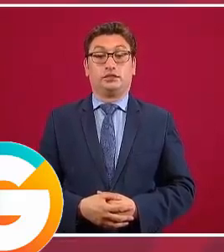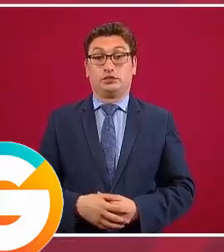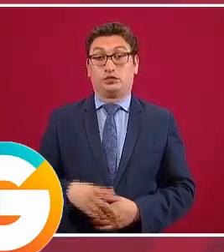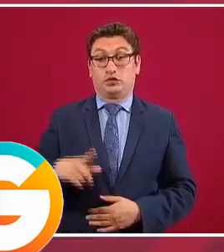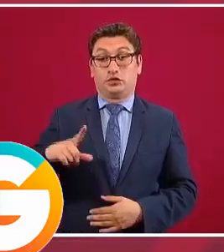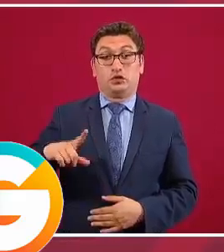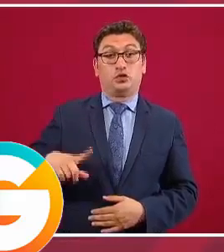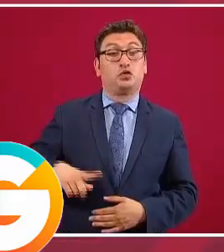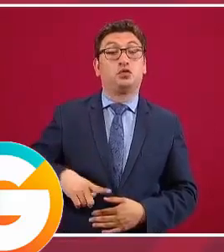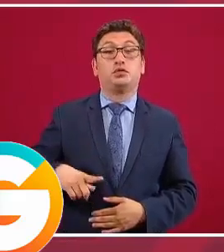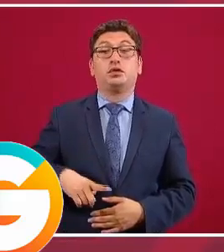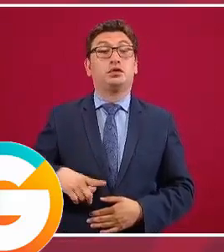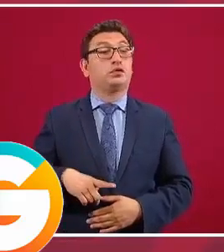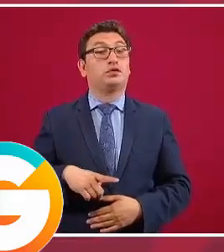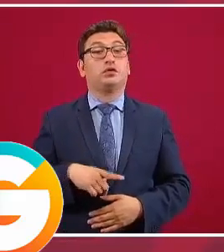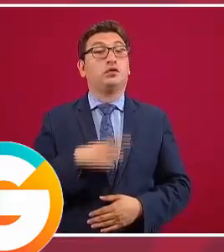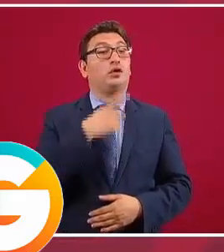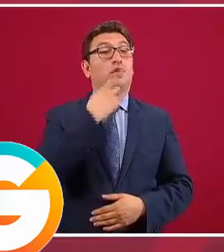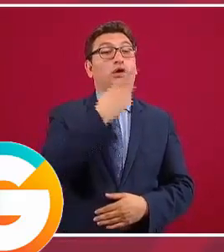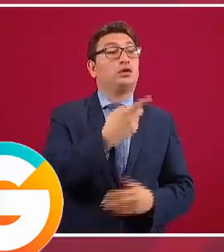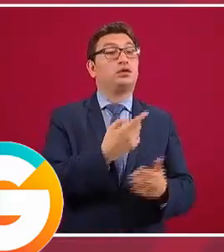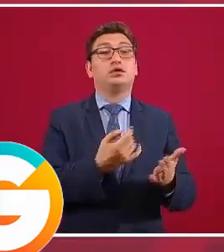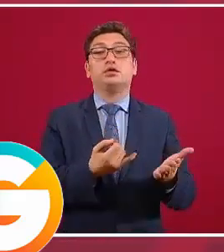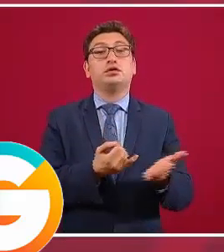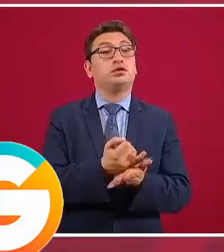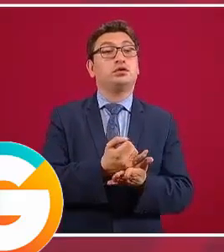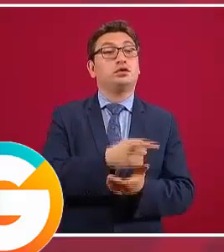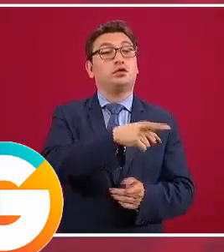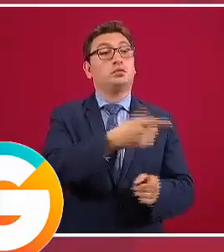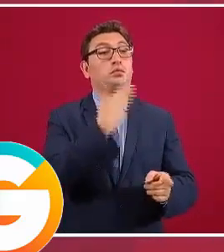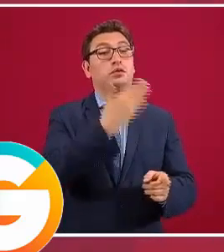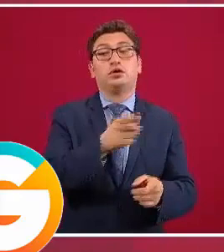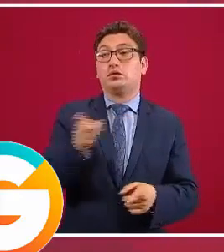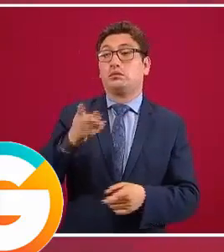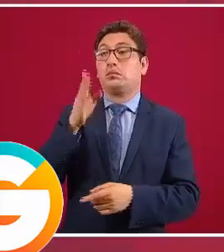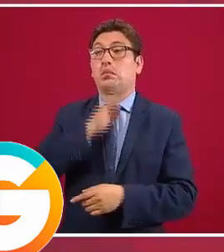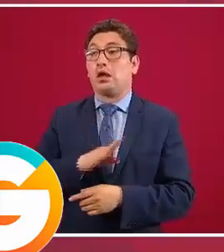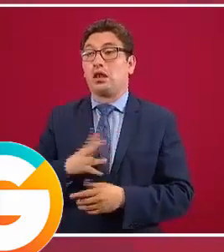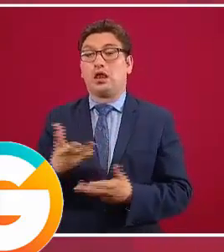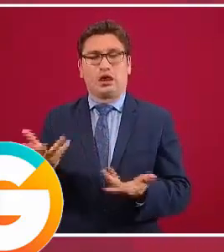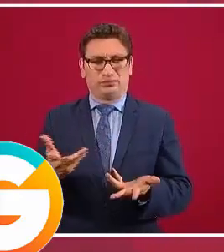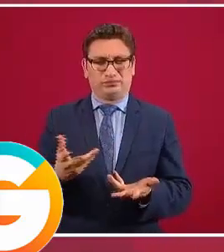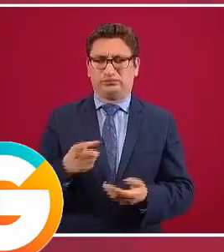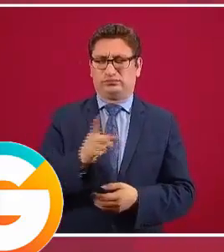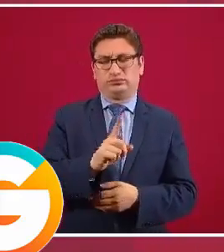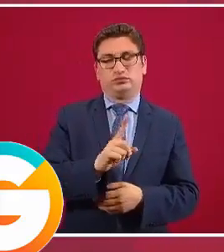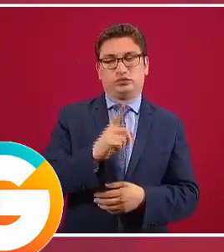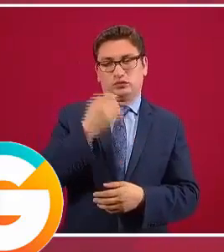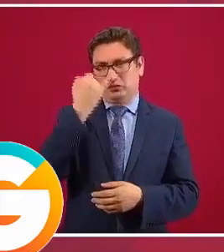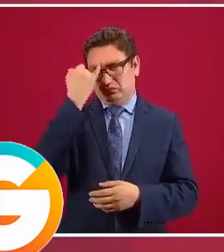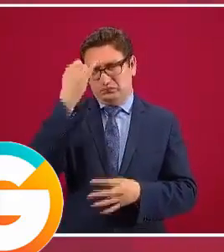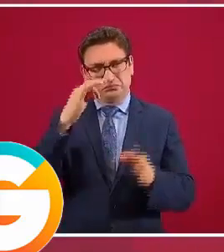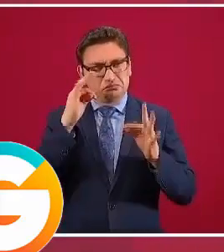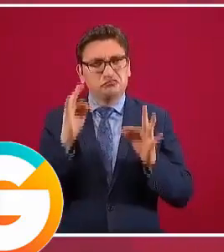decidan quién se porta bien y quién se porta mal. Lo ideal, esa es una